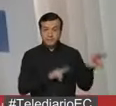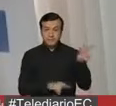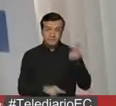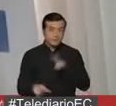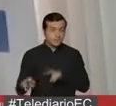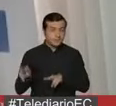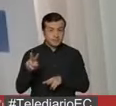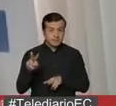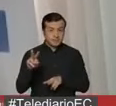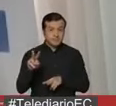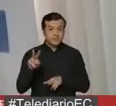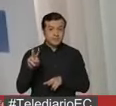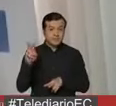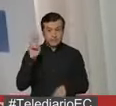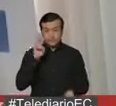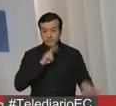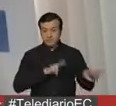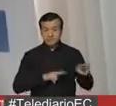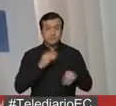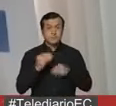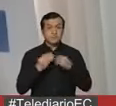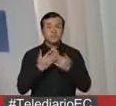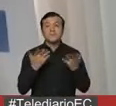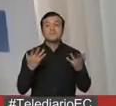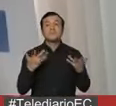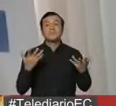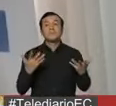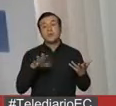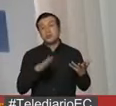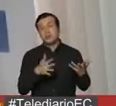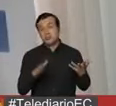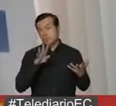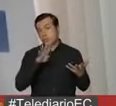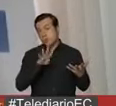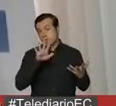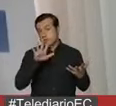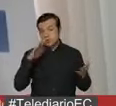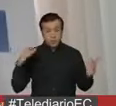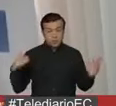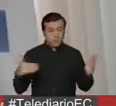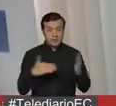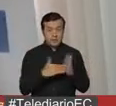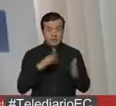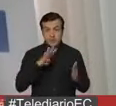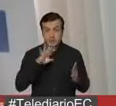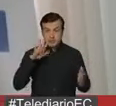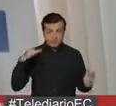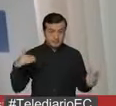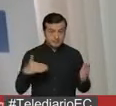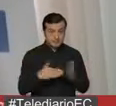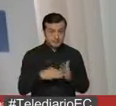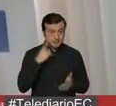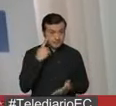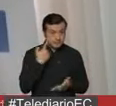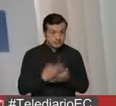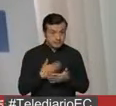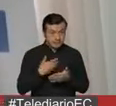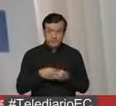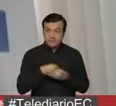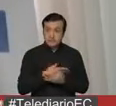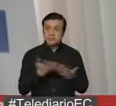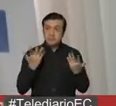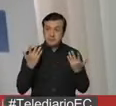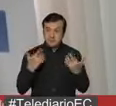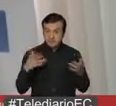para fines del testeo vamos a utilizar alrededor de 45.000 pruebas, y de